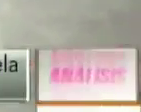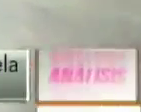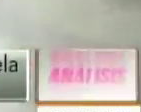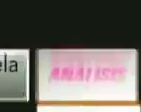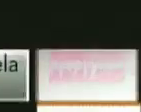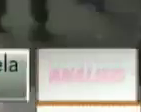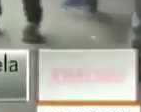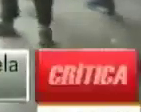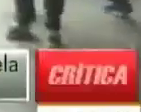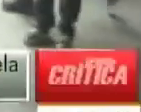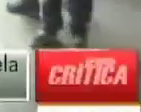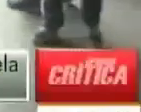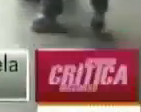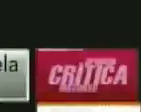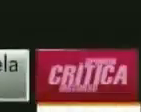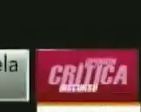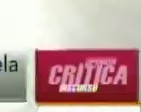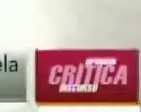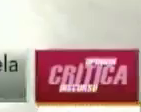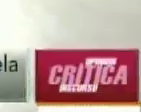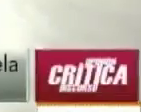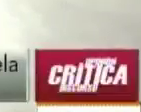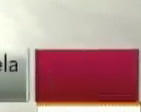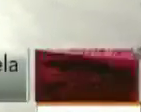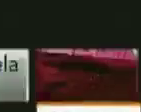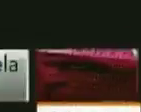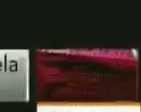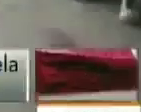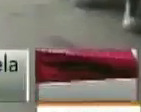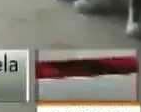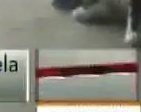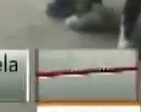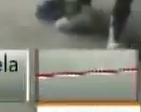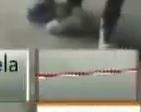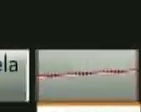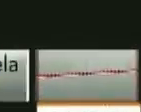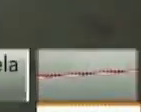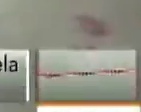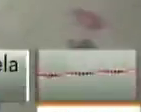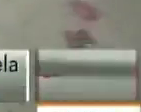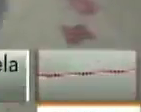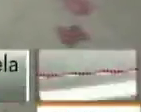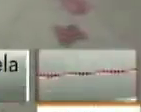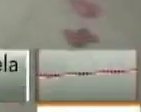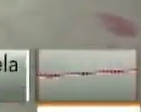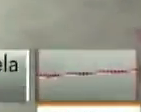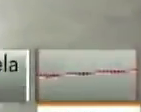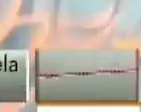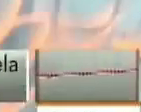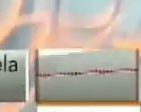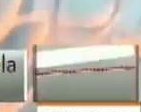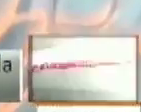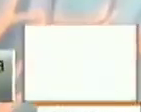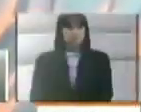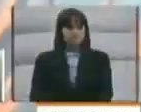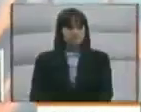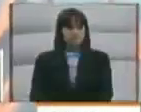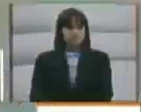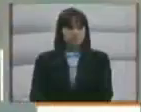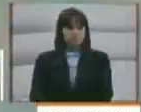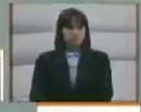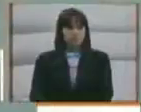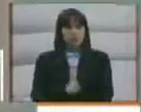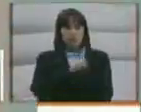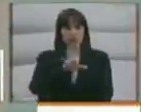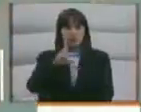Social y cultural, somos un parque que ya tenemos 15 años en este espacio, pues ha vivido en los 15 años una cantidad